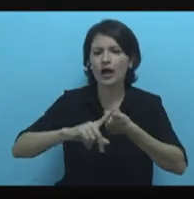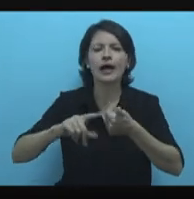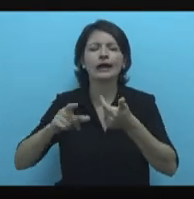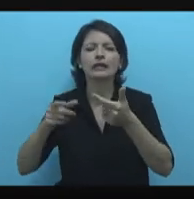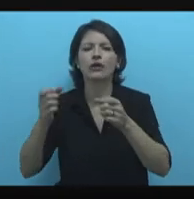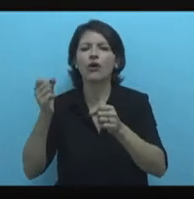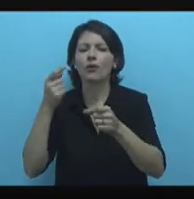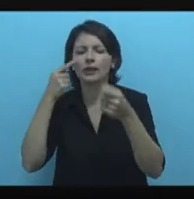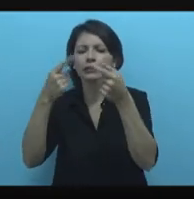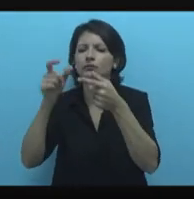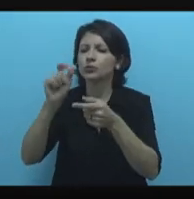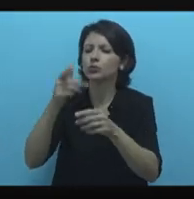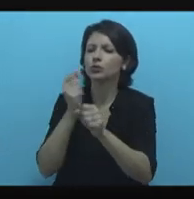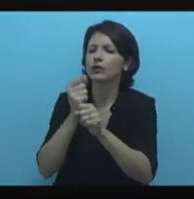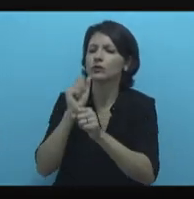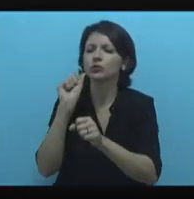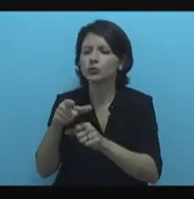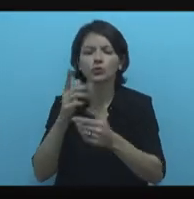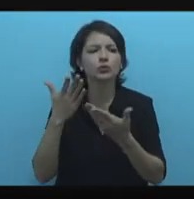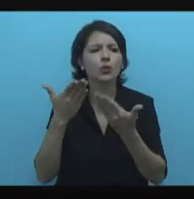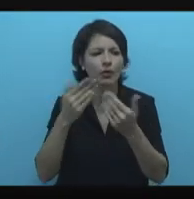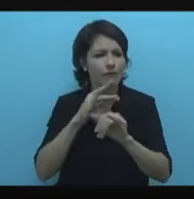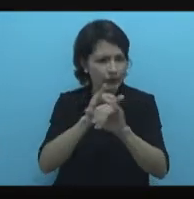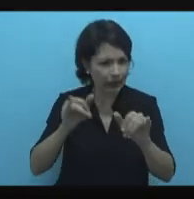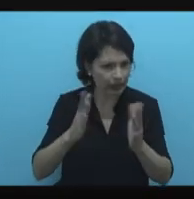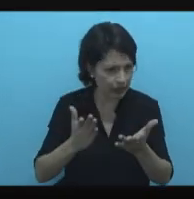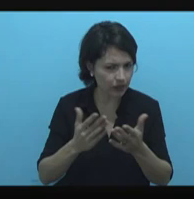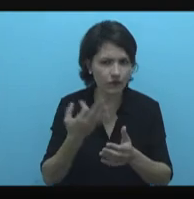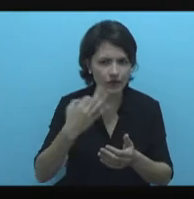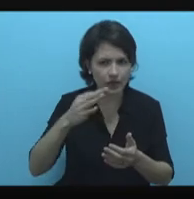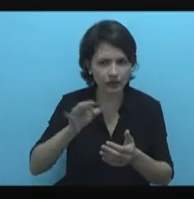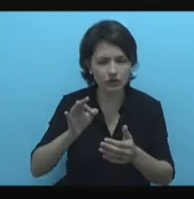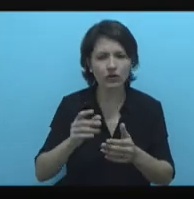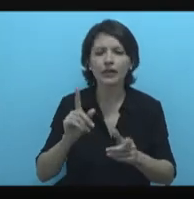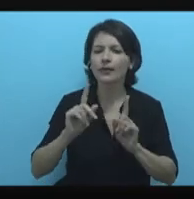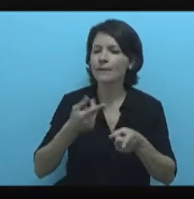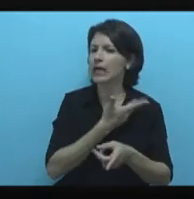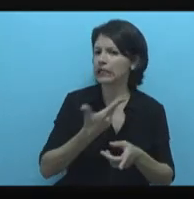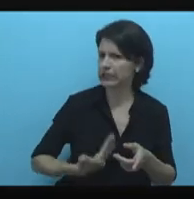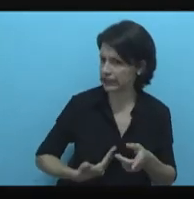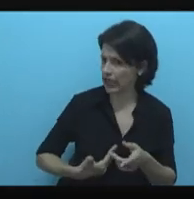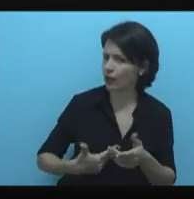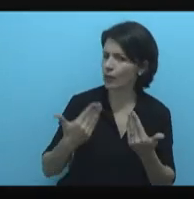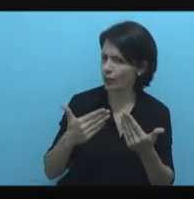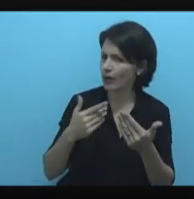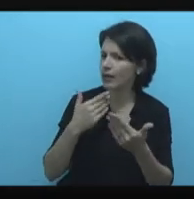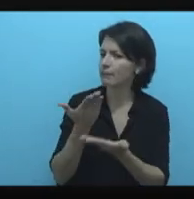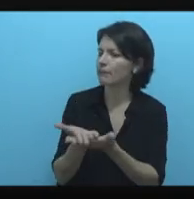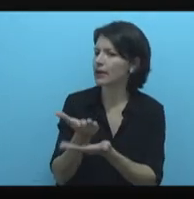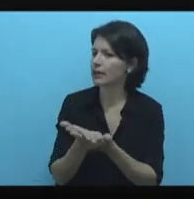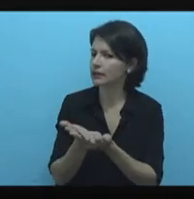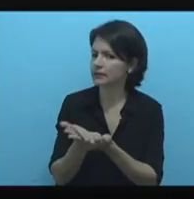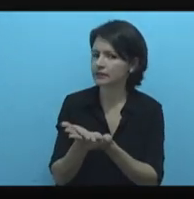sus funciones a sus objetos para los cuales fueron creadas también al estado tiene todas las competencias habidas y por